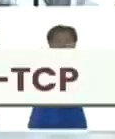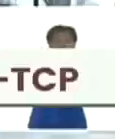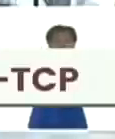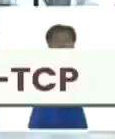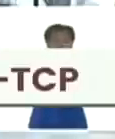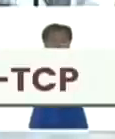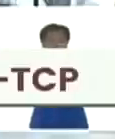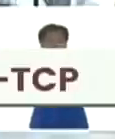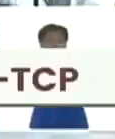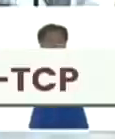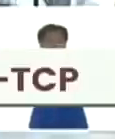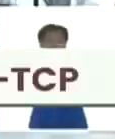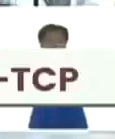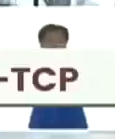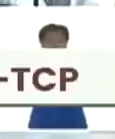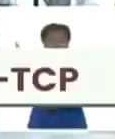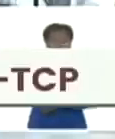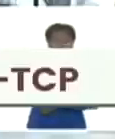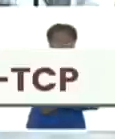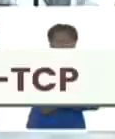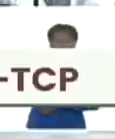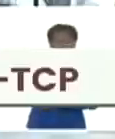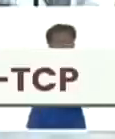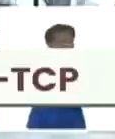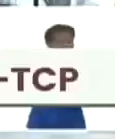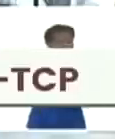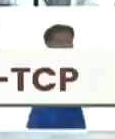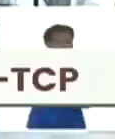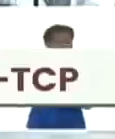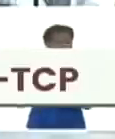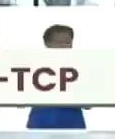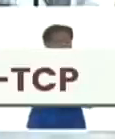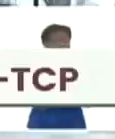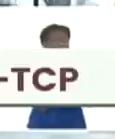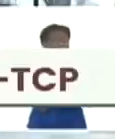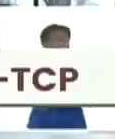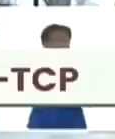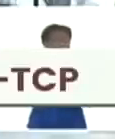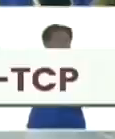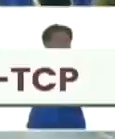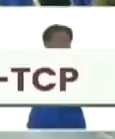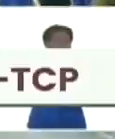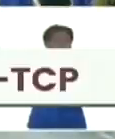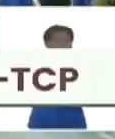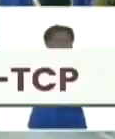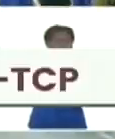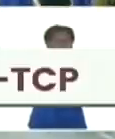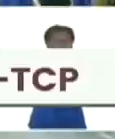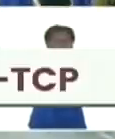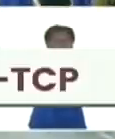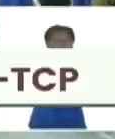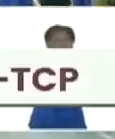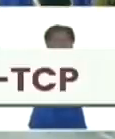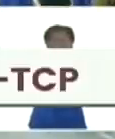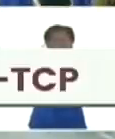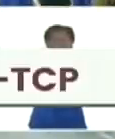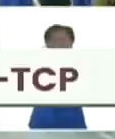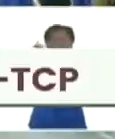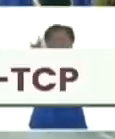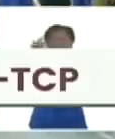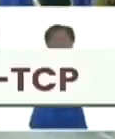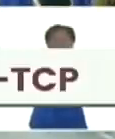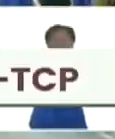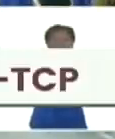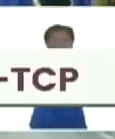Ecuador, Perú, Brasil, Bolivia, Perú, Uruguay, Chile, Argentina, Cuba, República Dominicana, Haití, Puerto